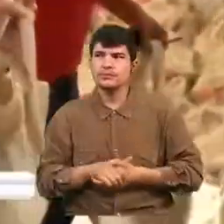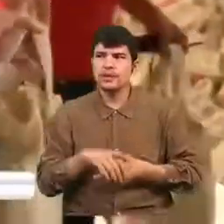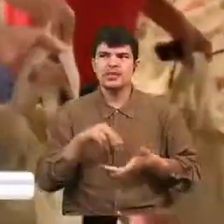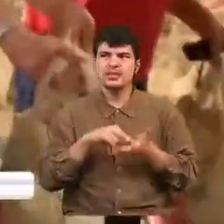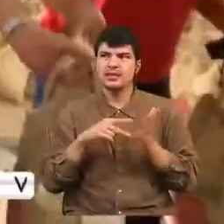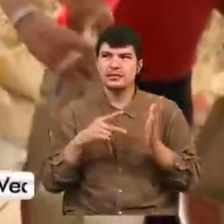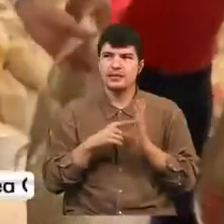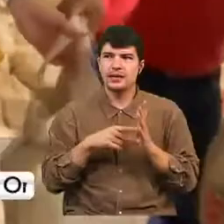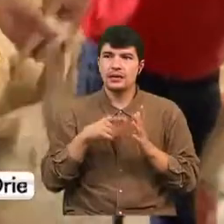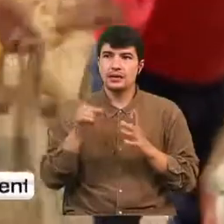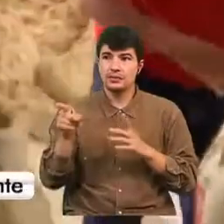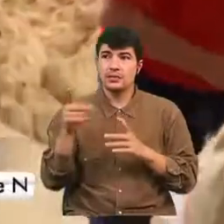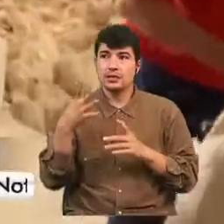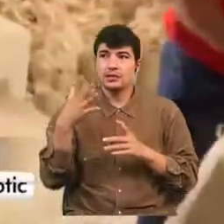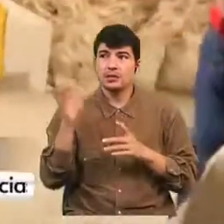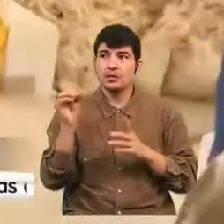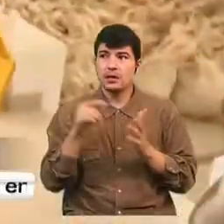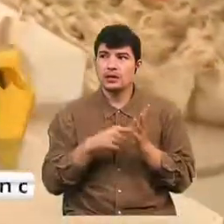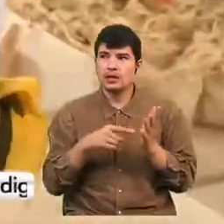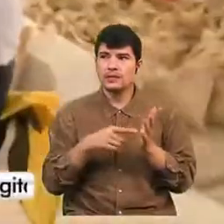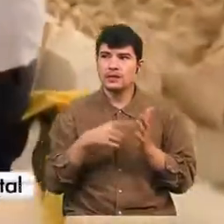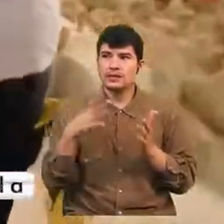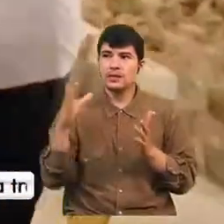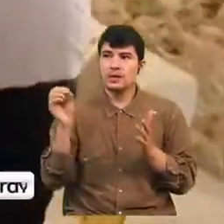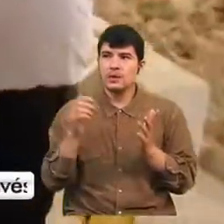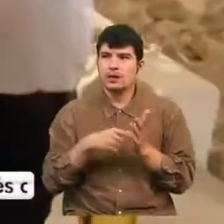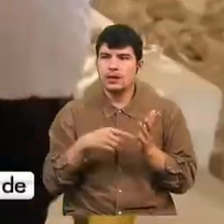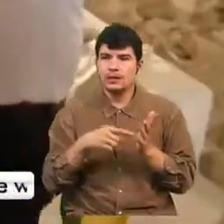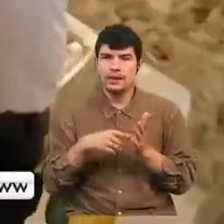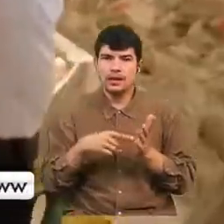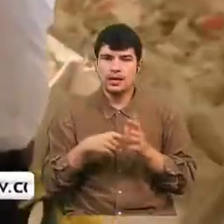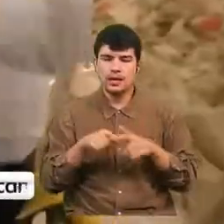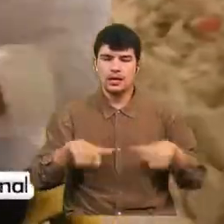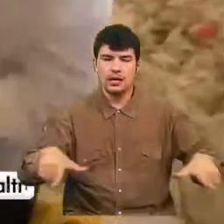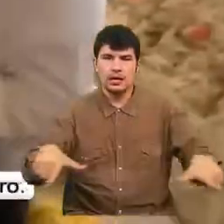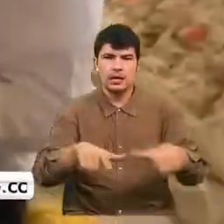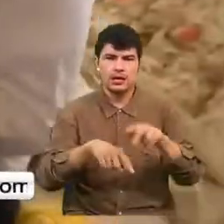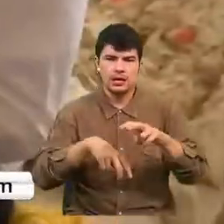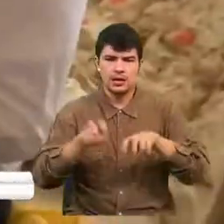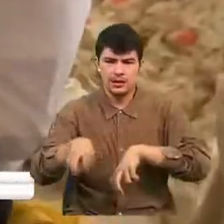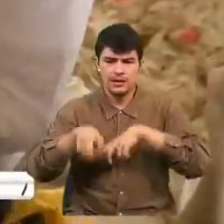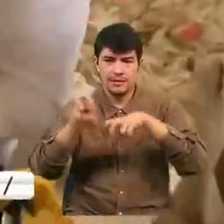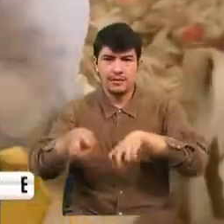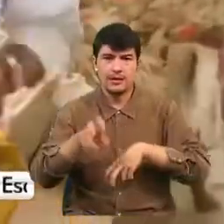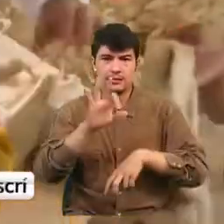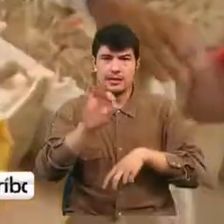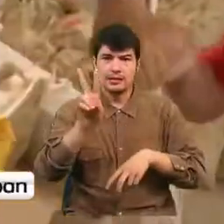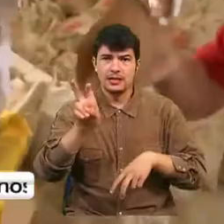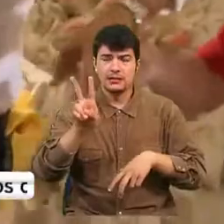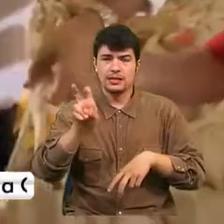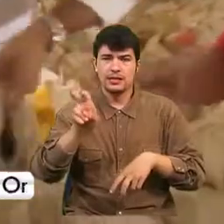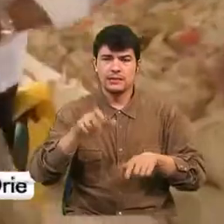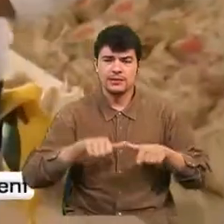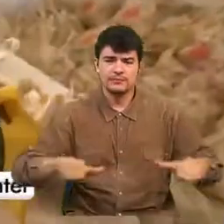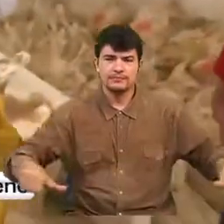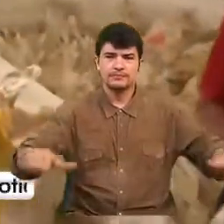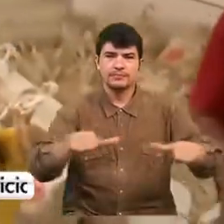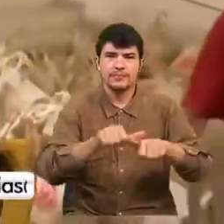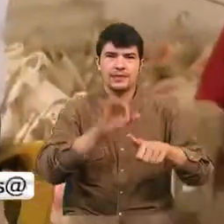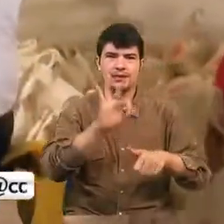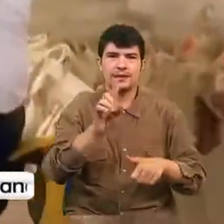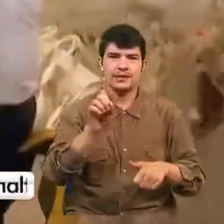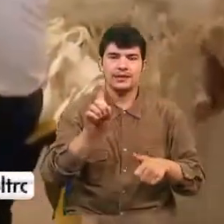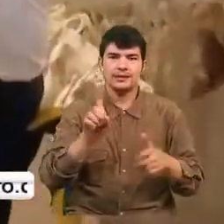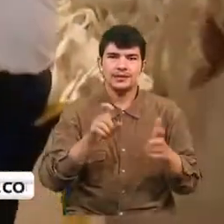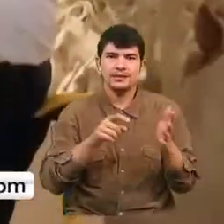que de estas 50 mil hectáreas, les quiero contar un dato importante, están en 37 mil predios de 33 mil propietarios. ¿Esto